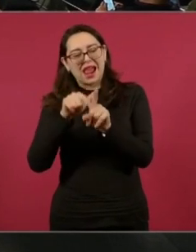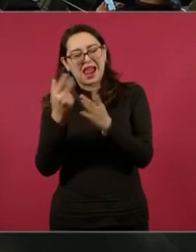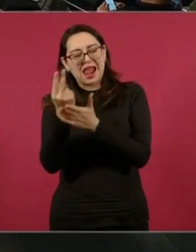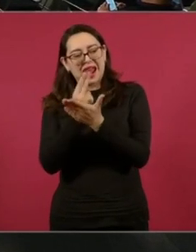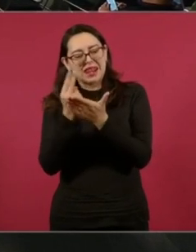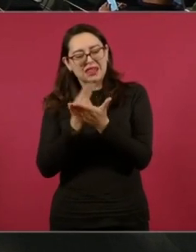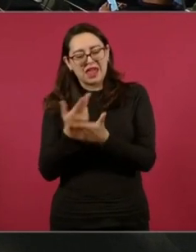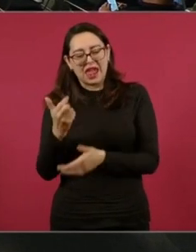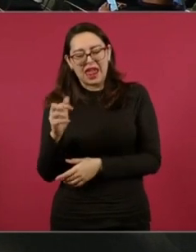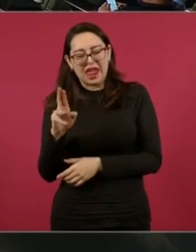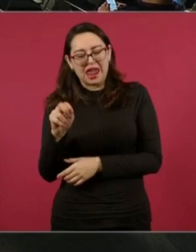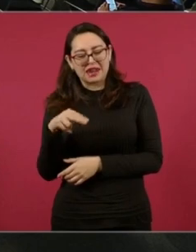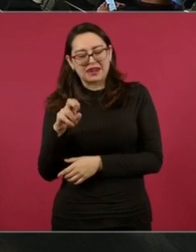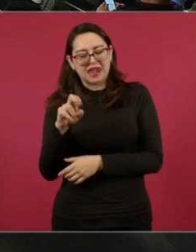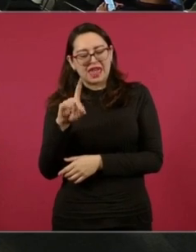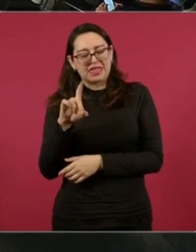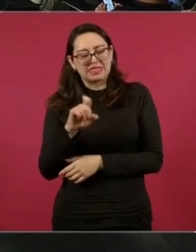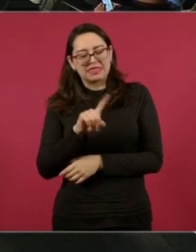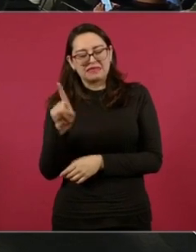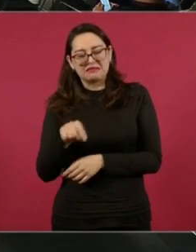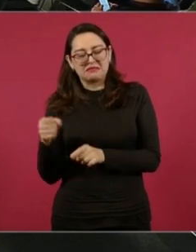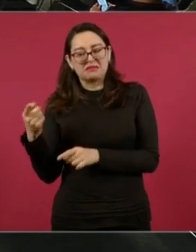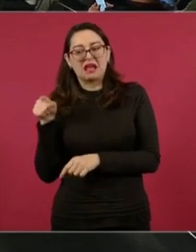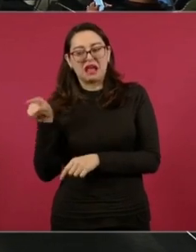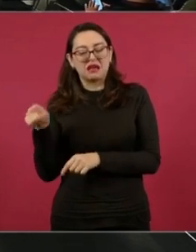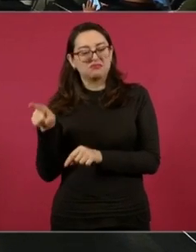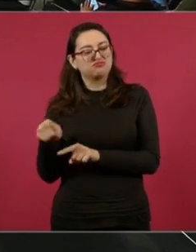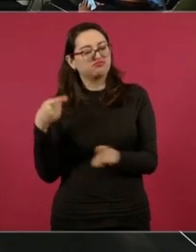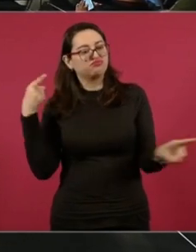porque él le contesta, dice, pues es que